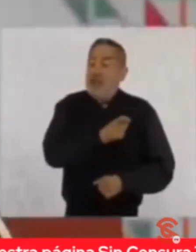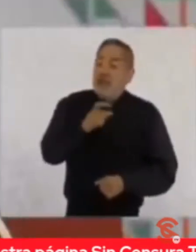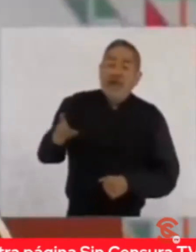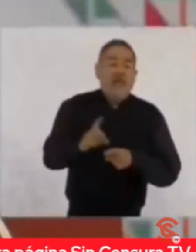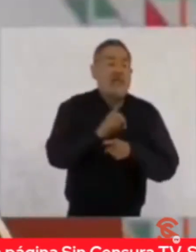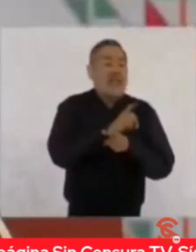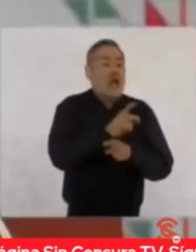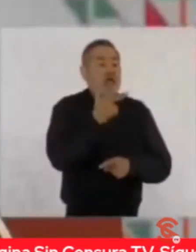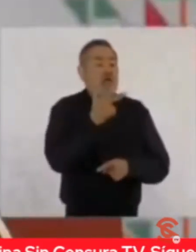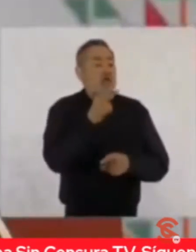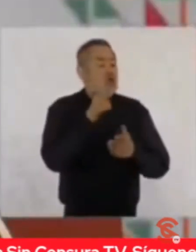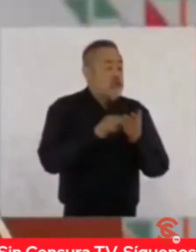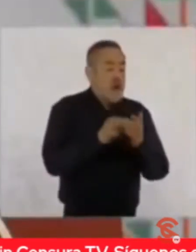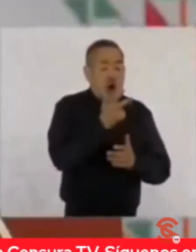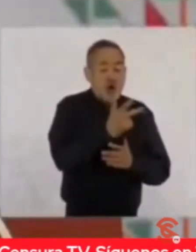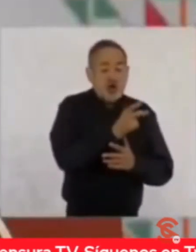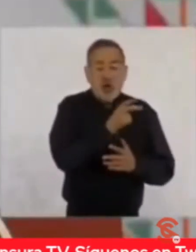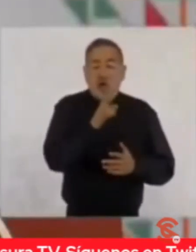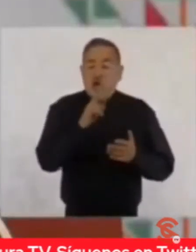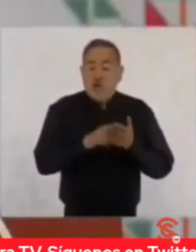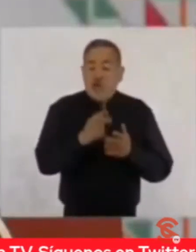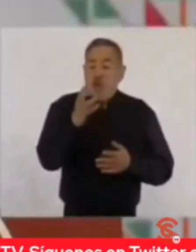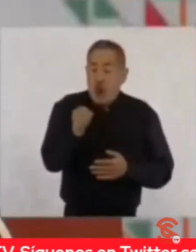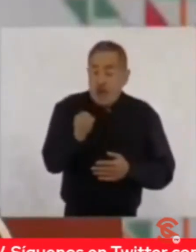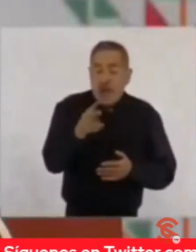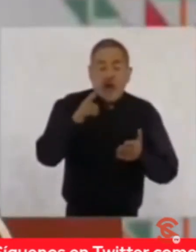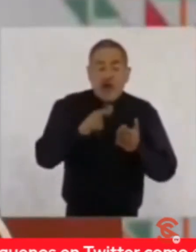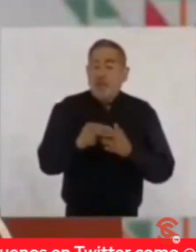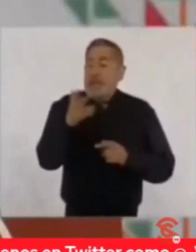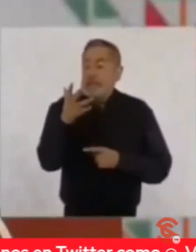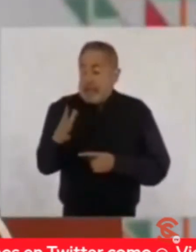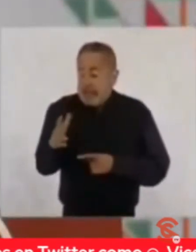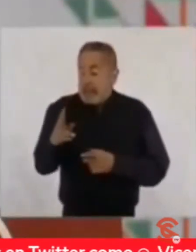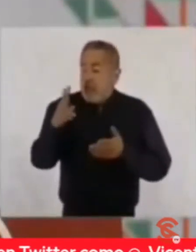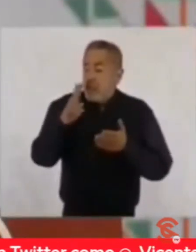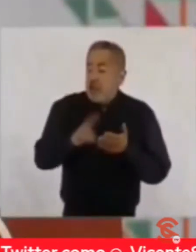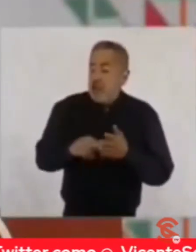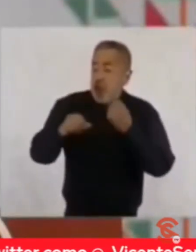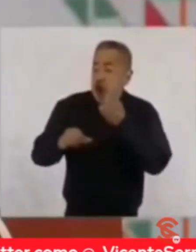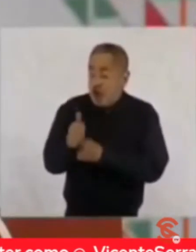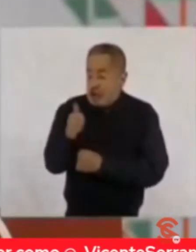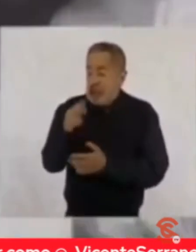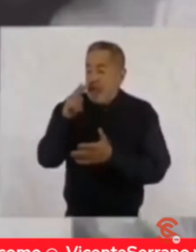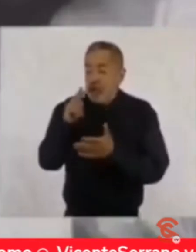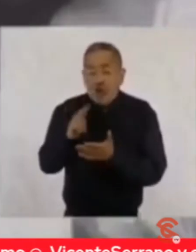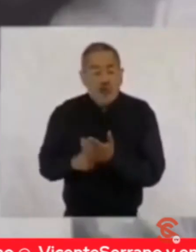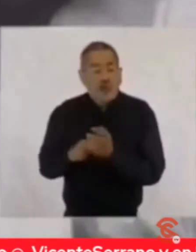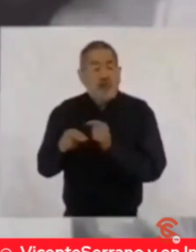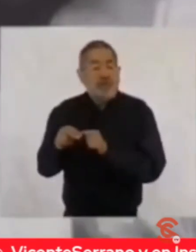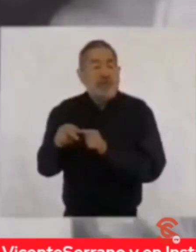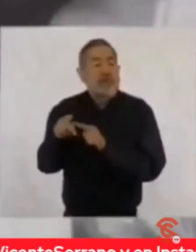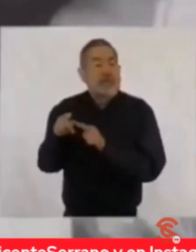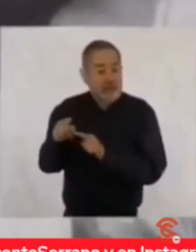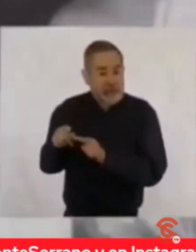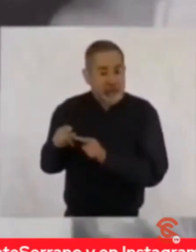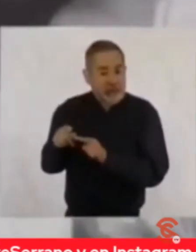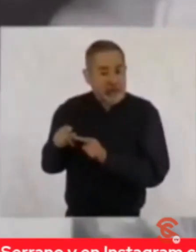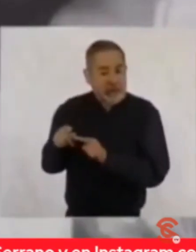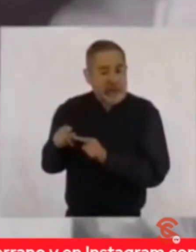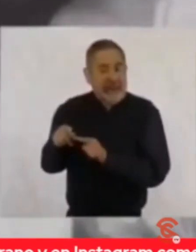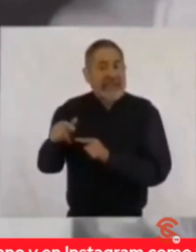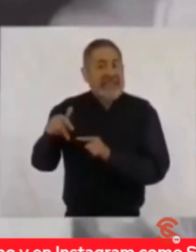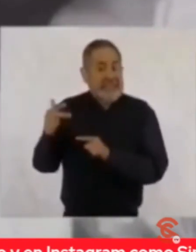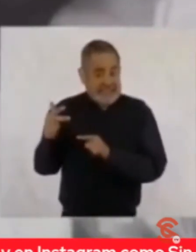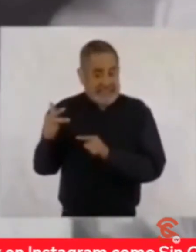otro crédito fiscal, o sea, de adeudos, de fiscales anteriores, Vicente. Así que eso